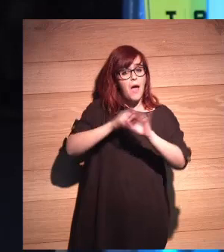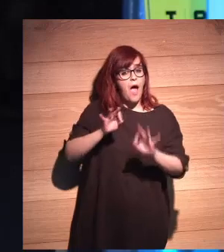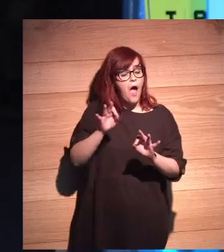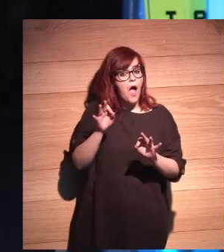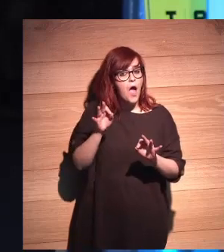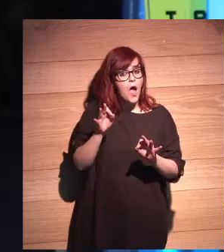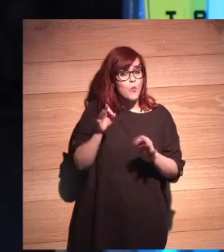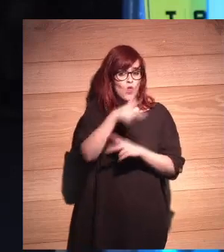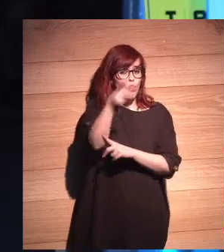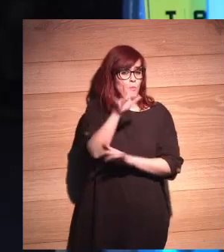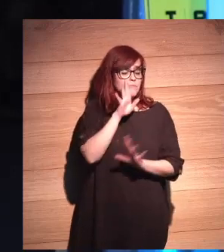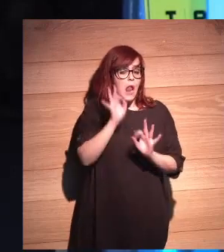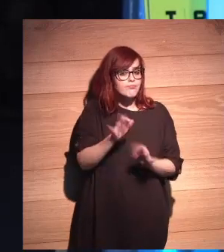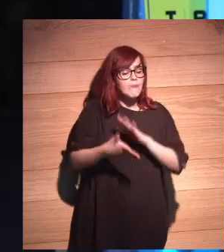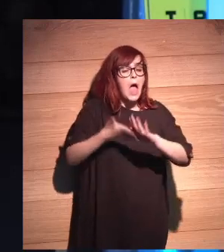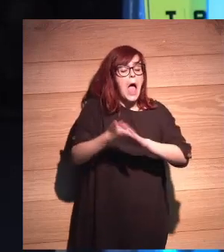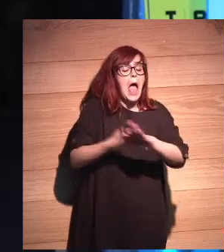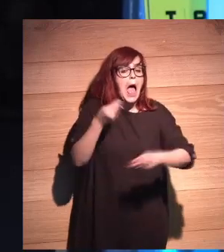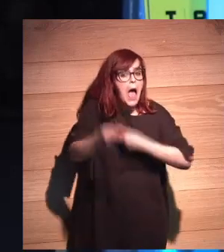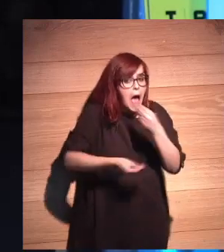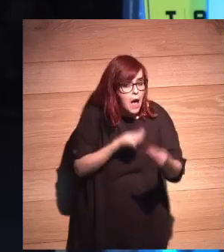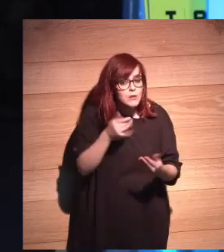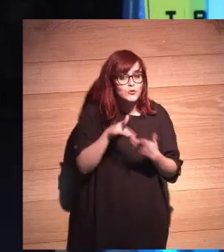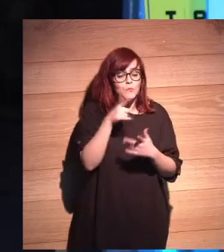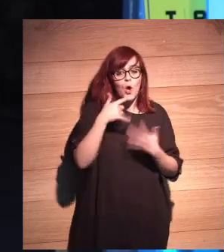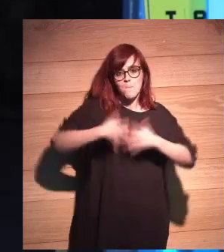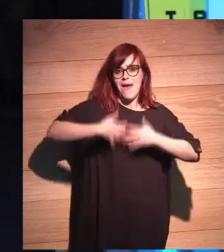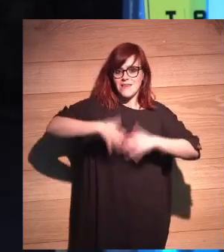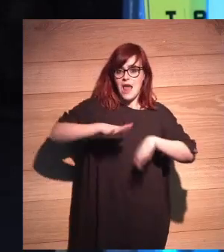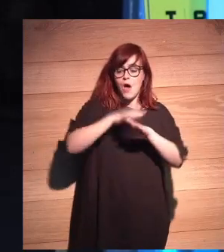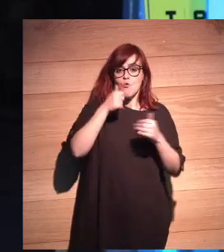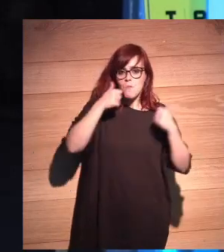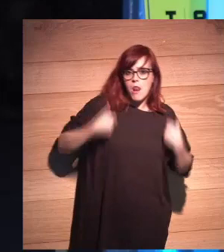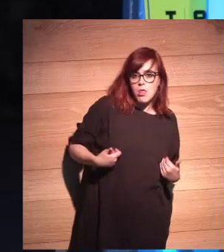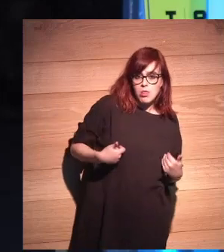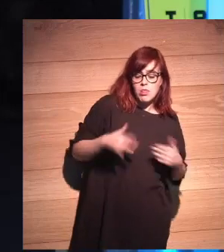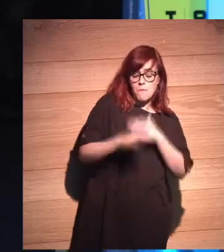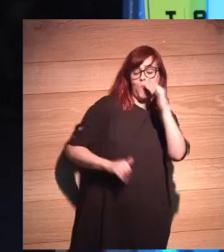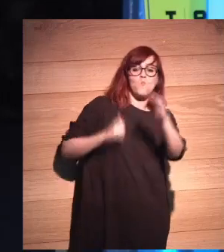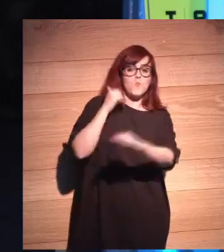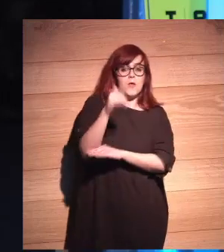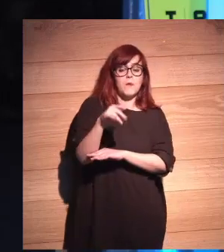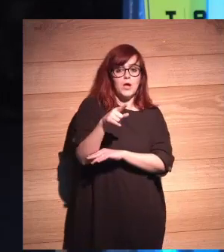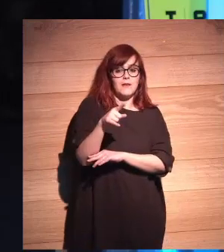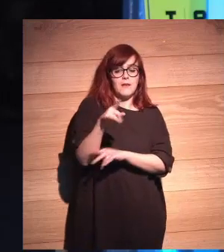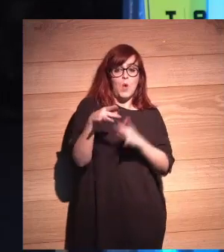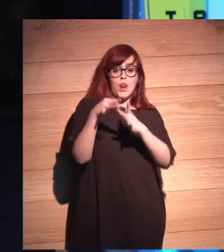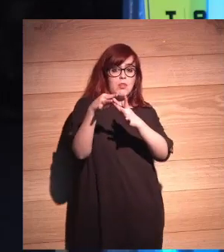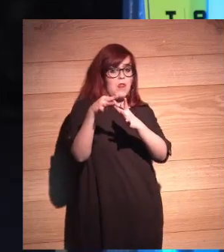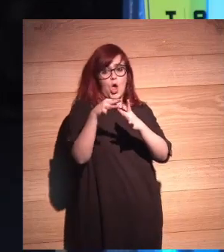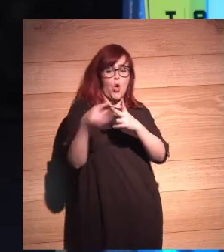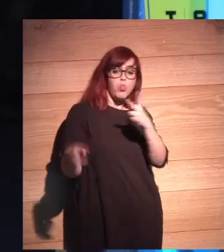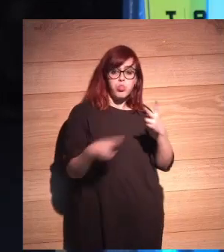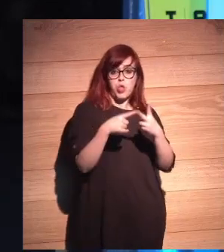somos capaces de hacer una máquina como humanidad que venza al número 2